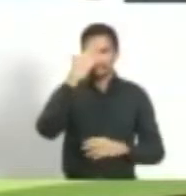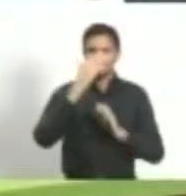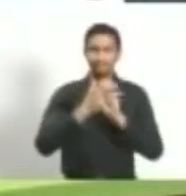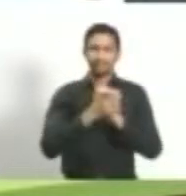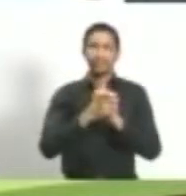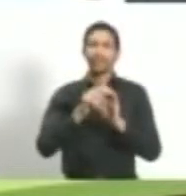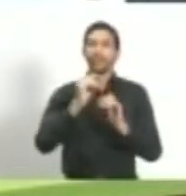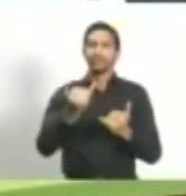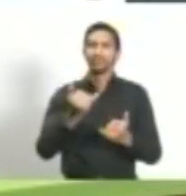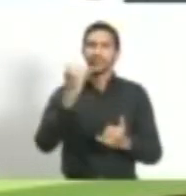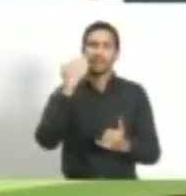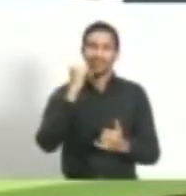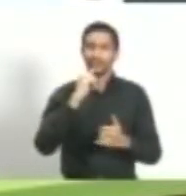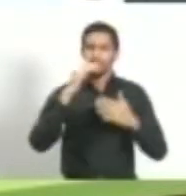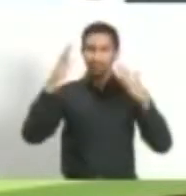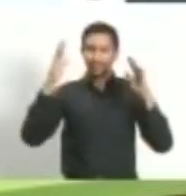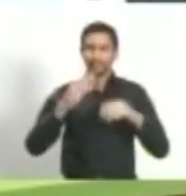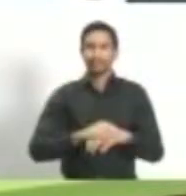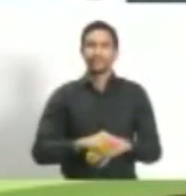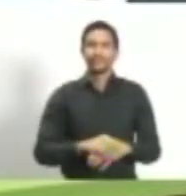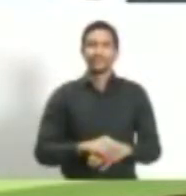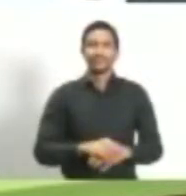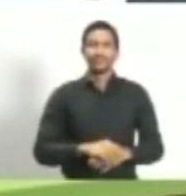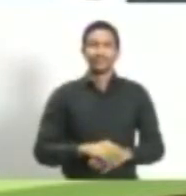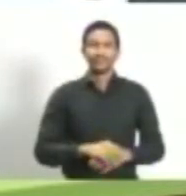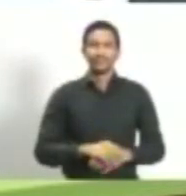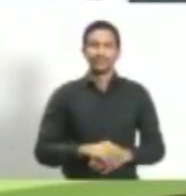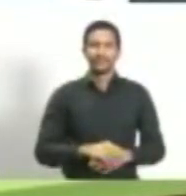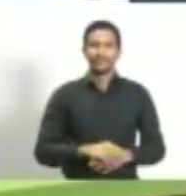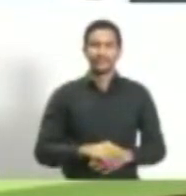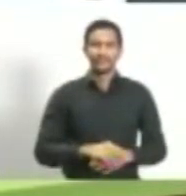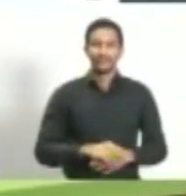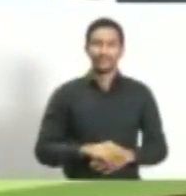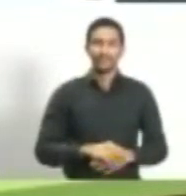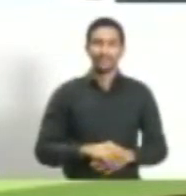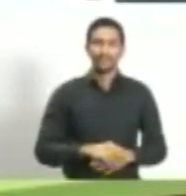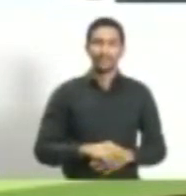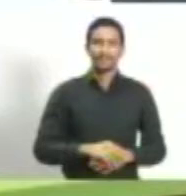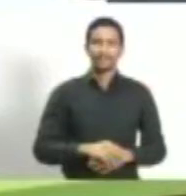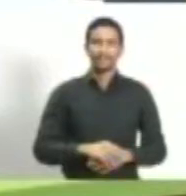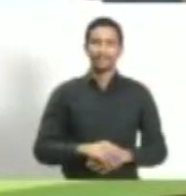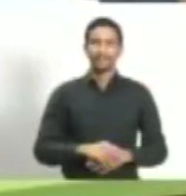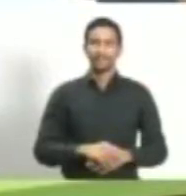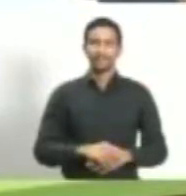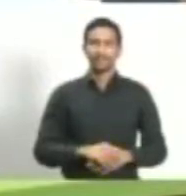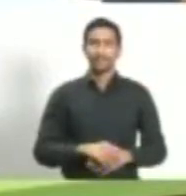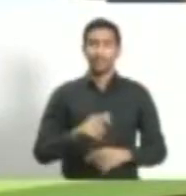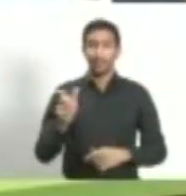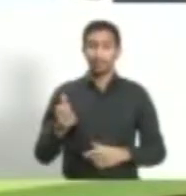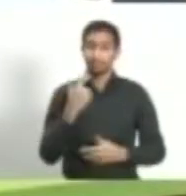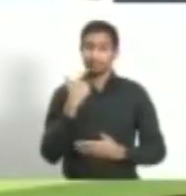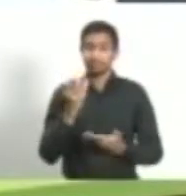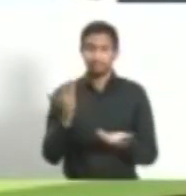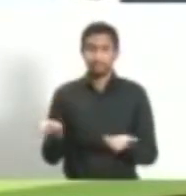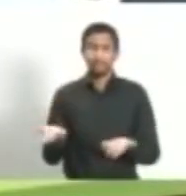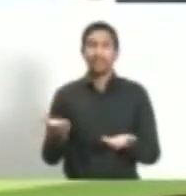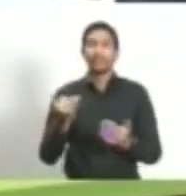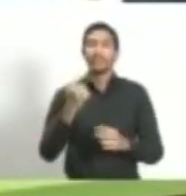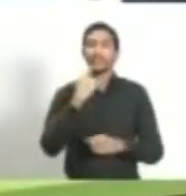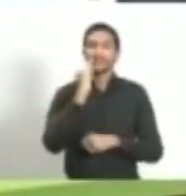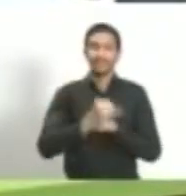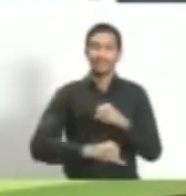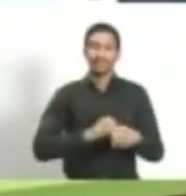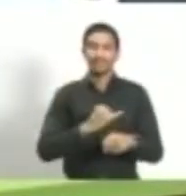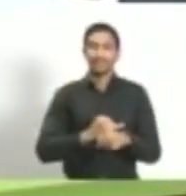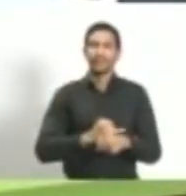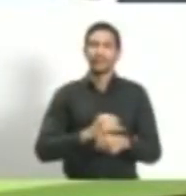Osvaldo Redondo, Esperanza Lozano, Alberto Quintana, Felipe Atencio y Alicia Ospina. Usted tiene más, Pili. Y saludos internacionales. Gustavo Herrera